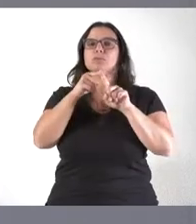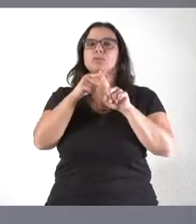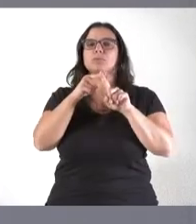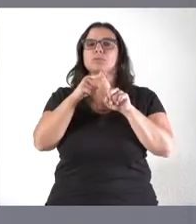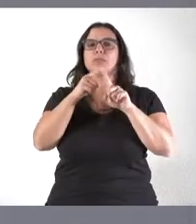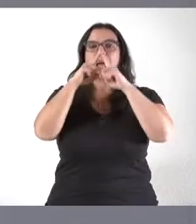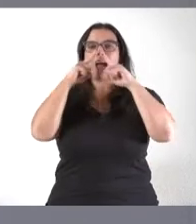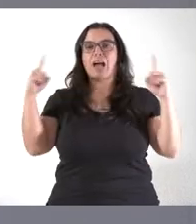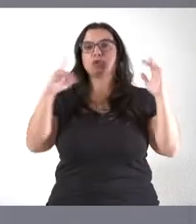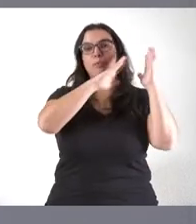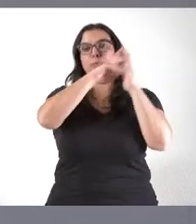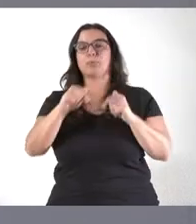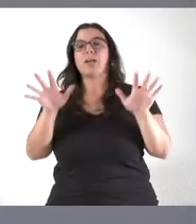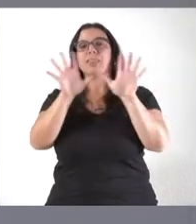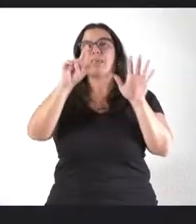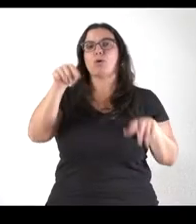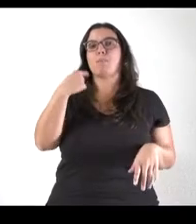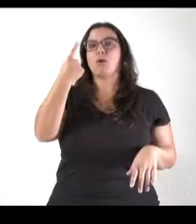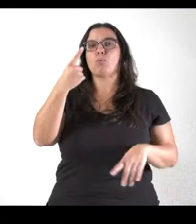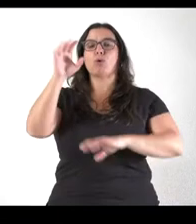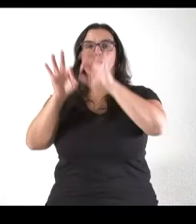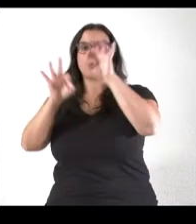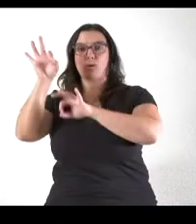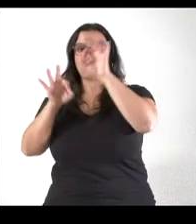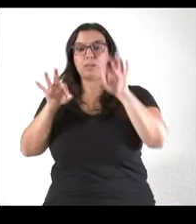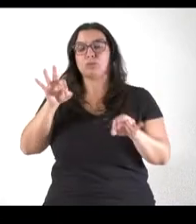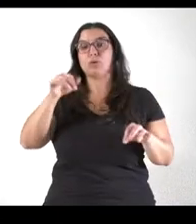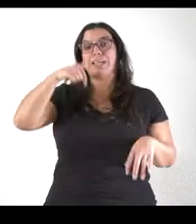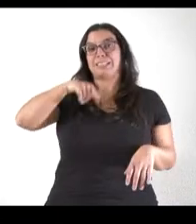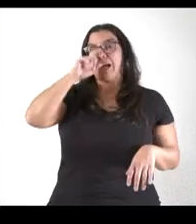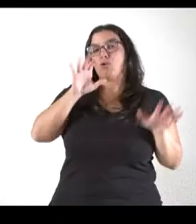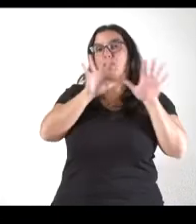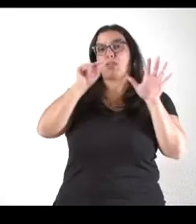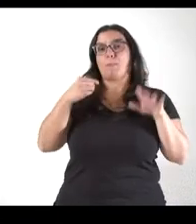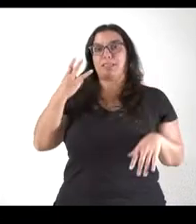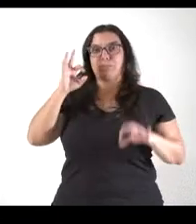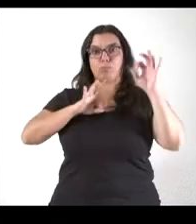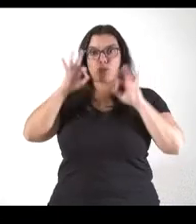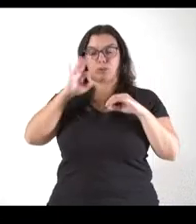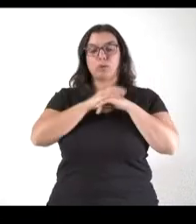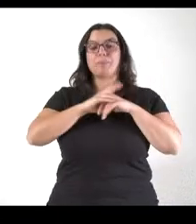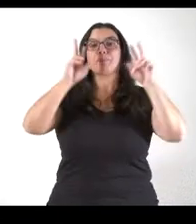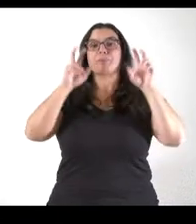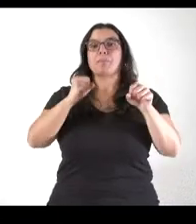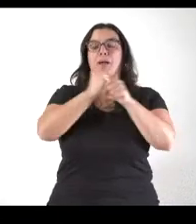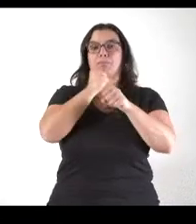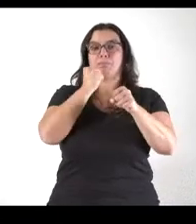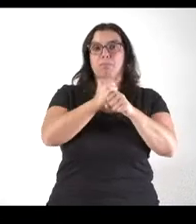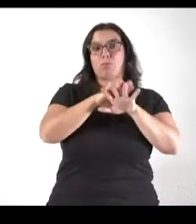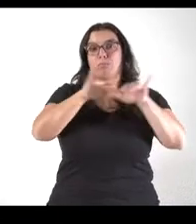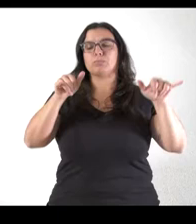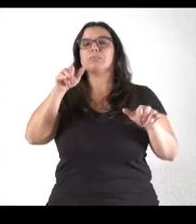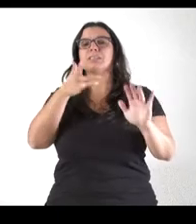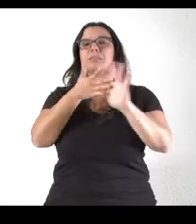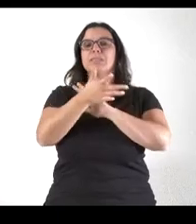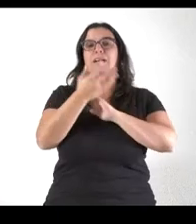media anual en el 10,1%, frente al 10,3% del año 22 y en términos de empleo equivalente un crecimiento que